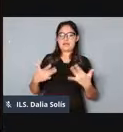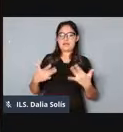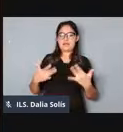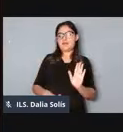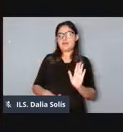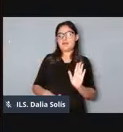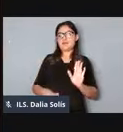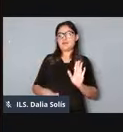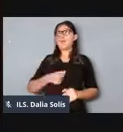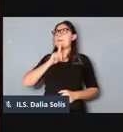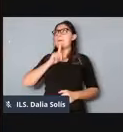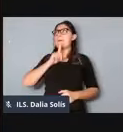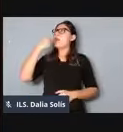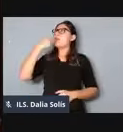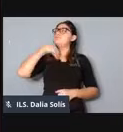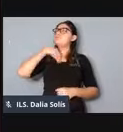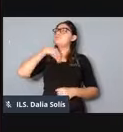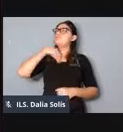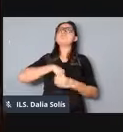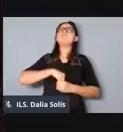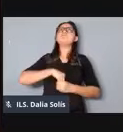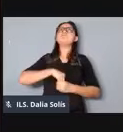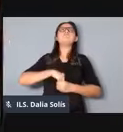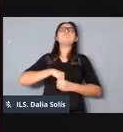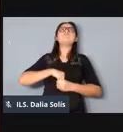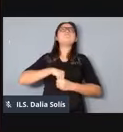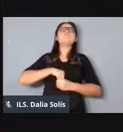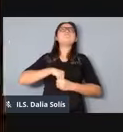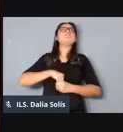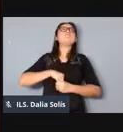el cigarro, en esto, en otra, o sea,